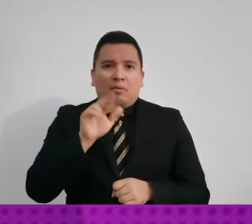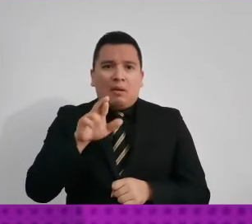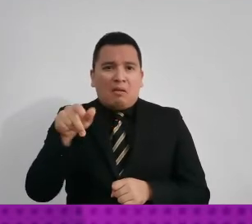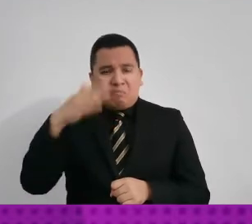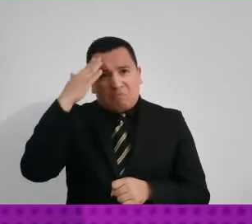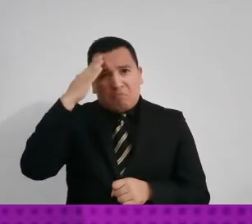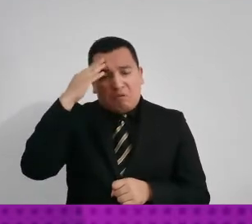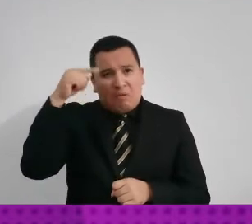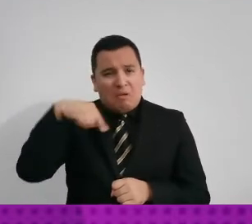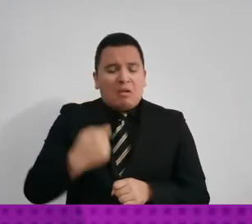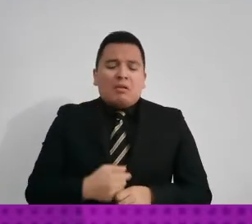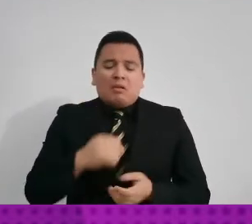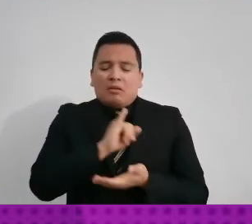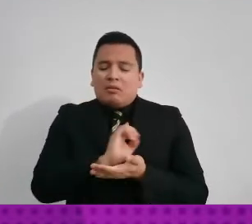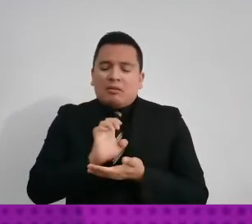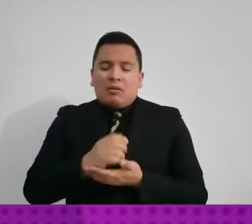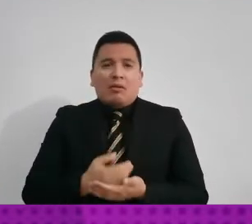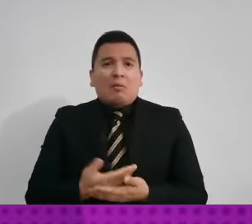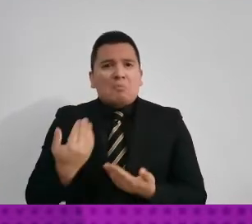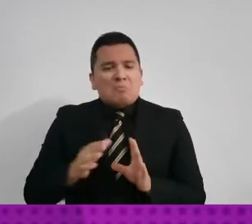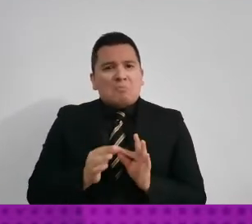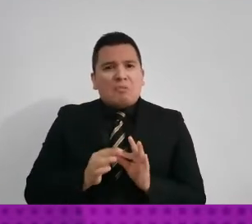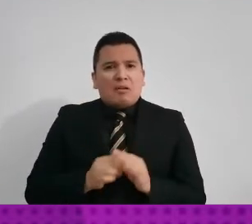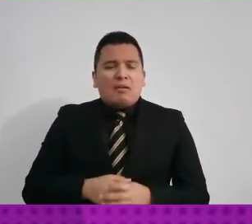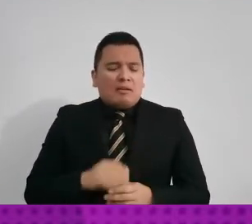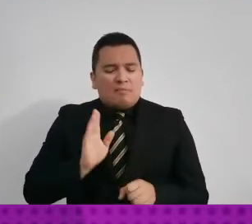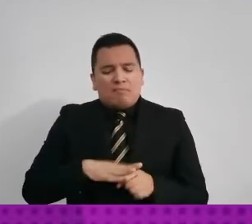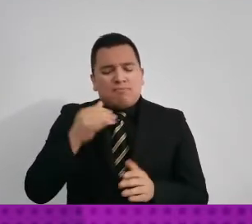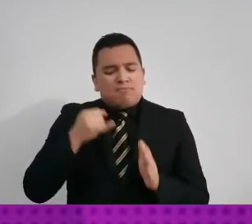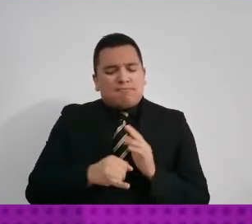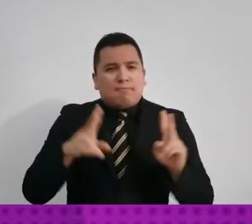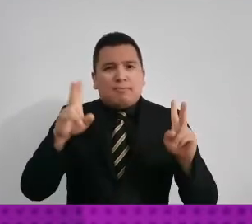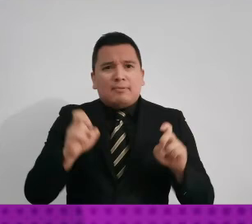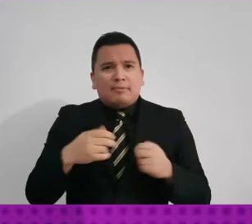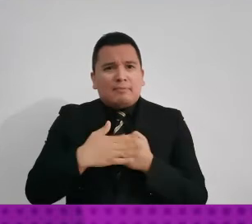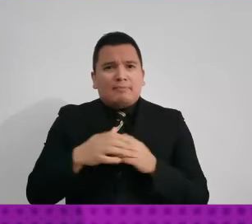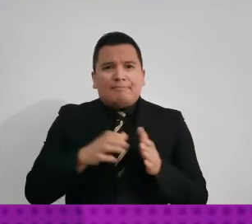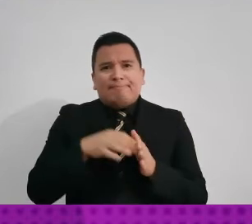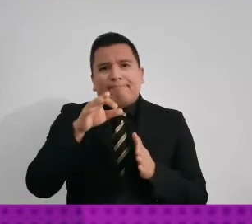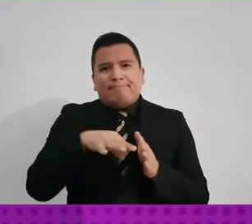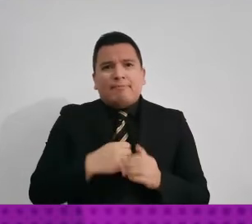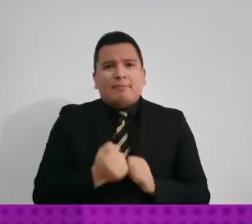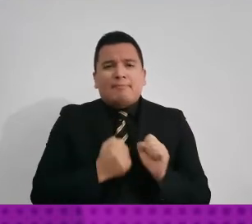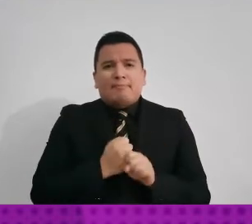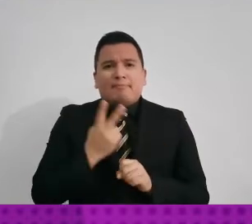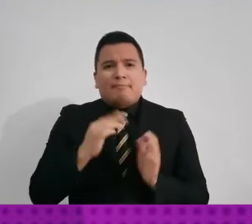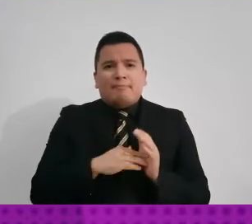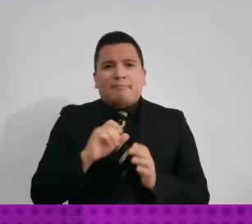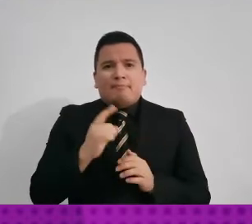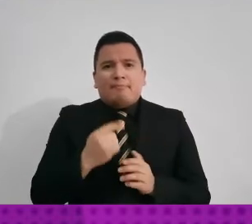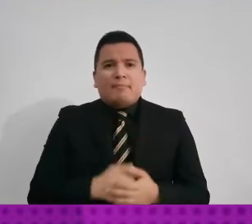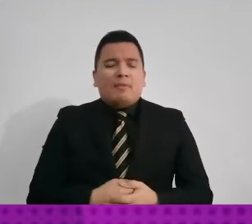Rodríguez, secretario ejecutivo del Instituto Electoral de Coahuila, y quien nos está platicando y ahondando más en el tema del proceso